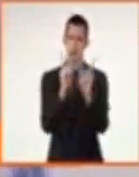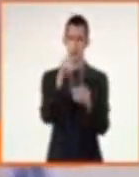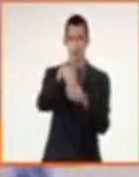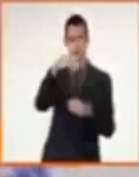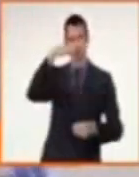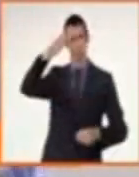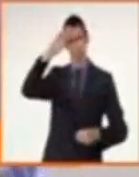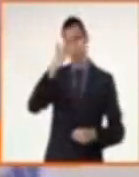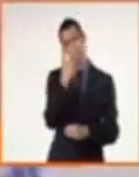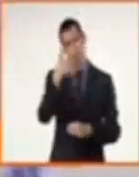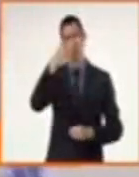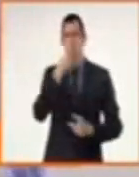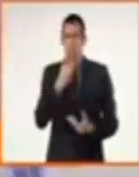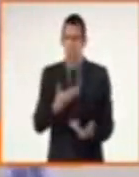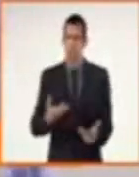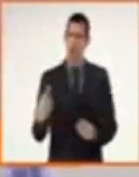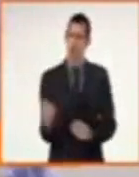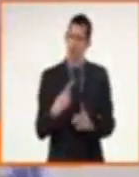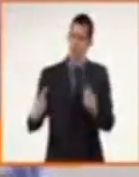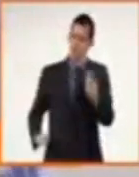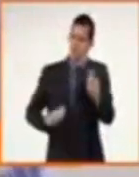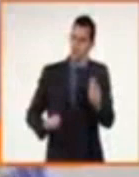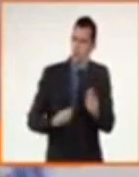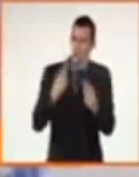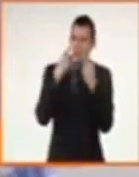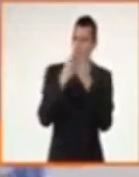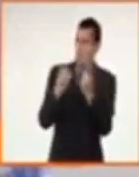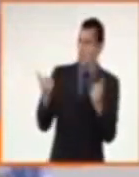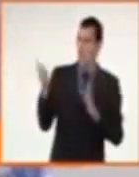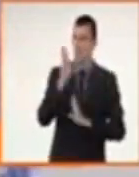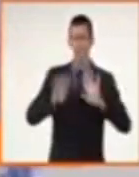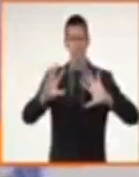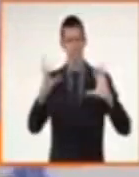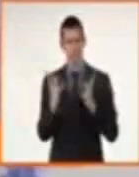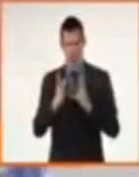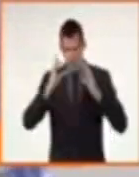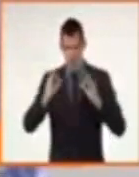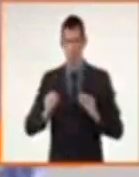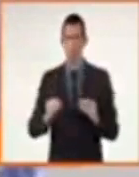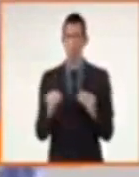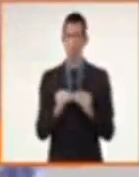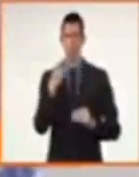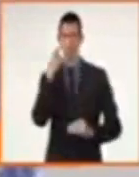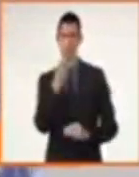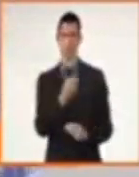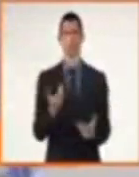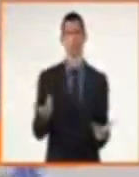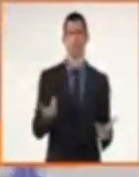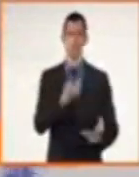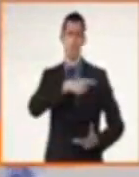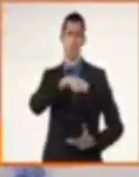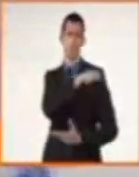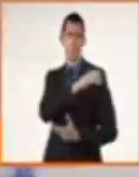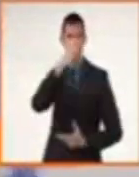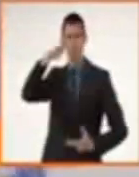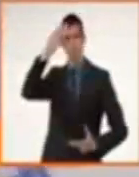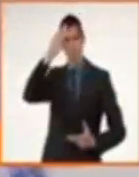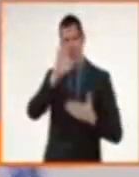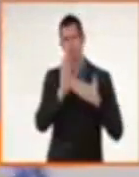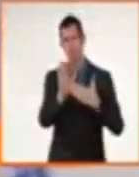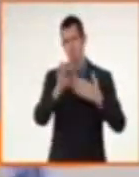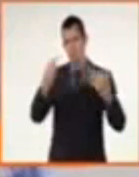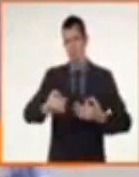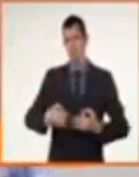apostando por lo que nosotros todos debemos defender. Y creo que el pueblo lo demostró en estas elecciones